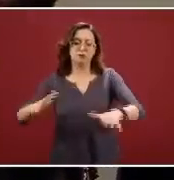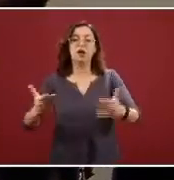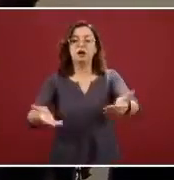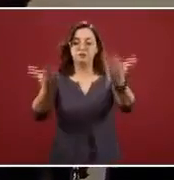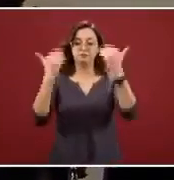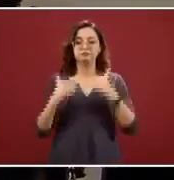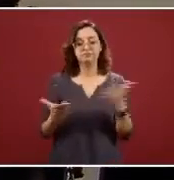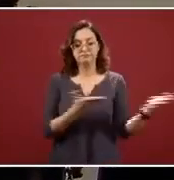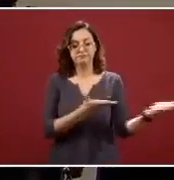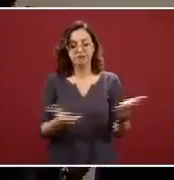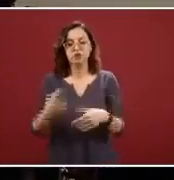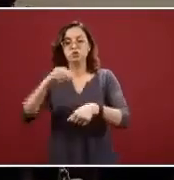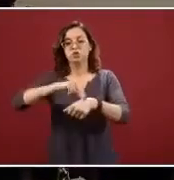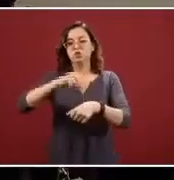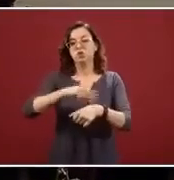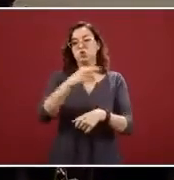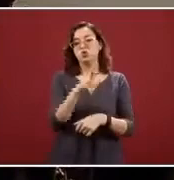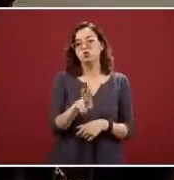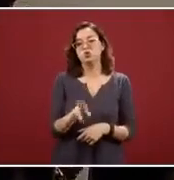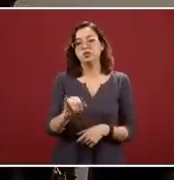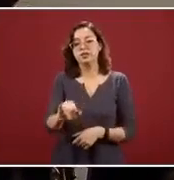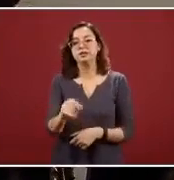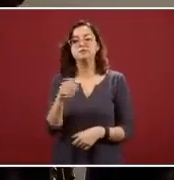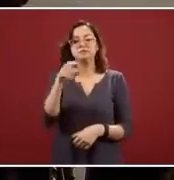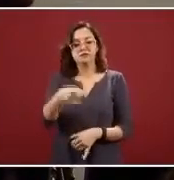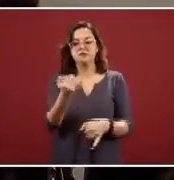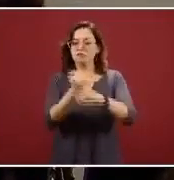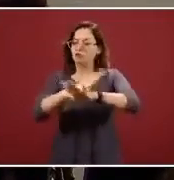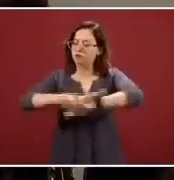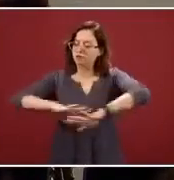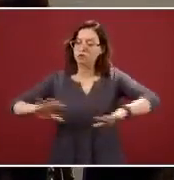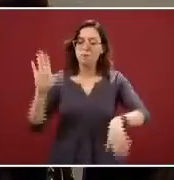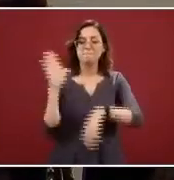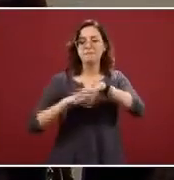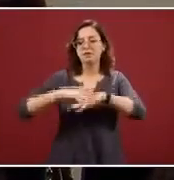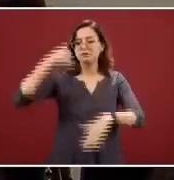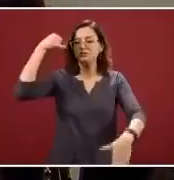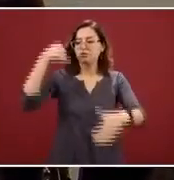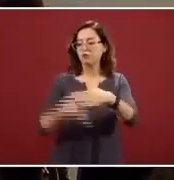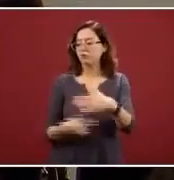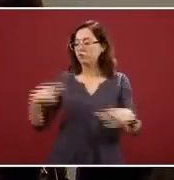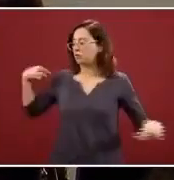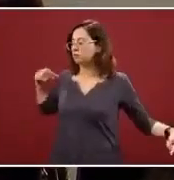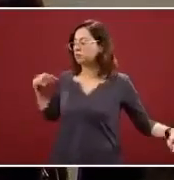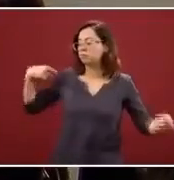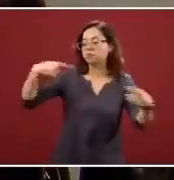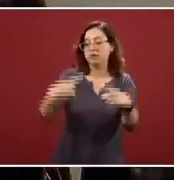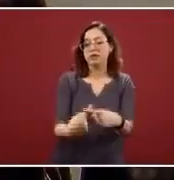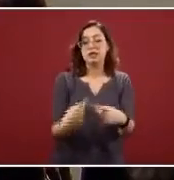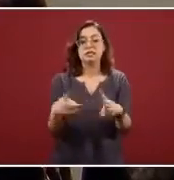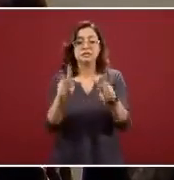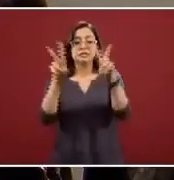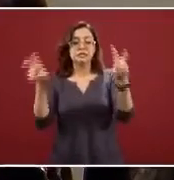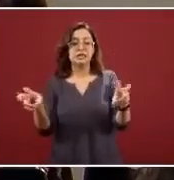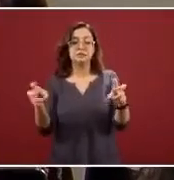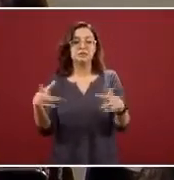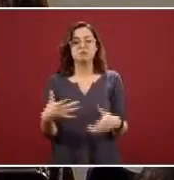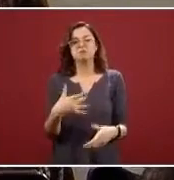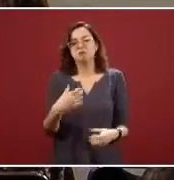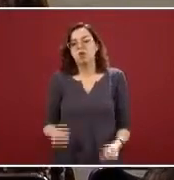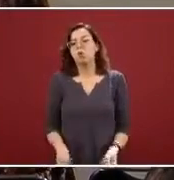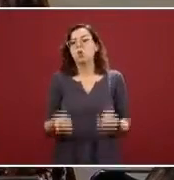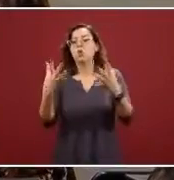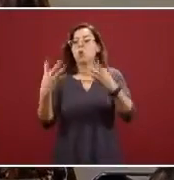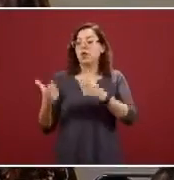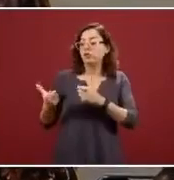Ridaura para que nos comente ampliamente sobre lo que ha sido el trabajo de las últimas semanas en relación a la estimación de